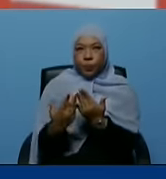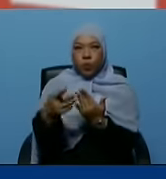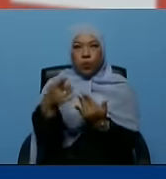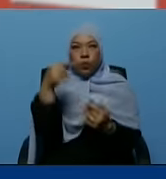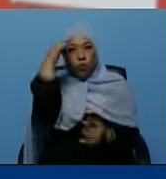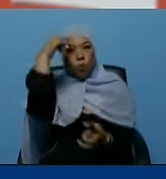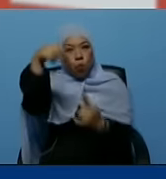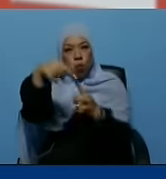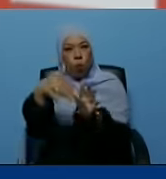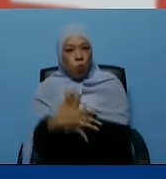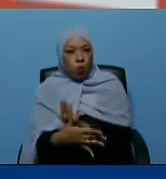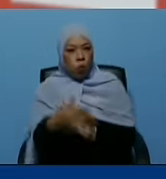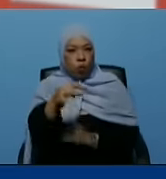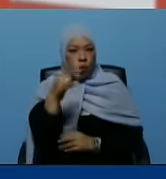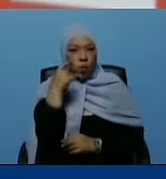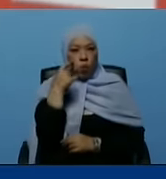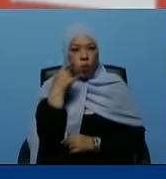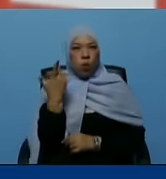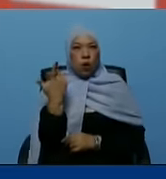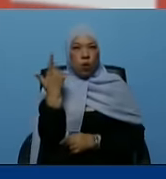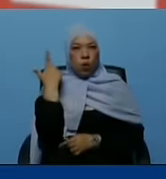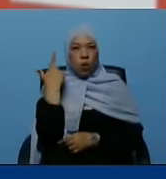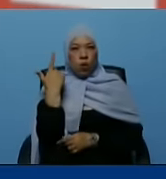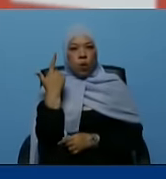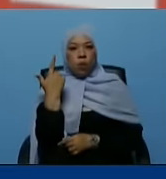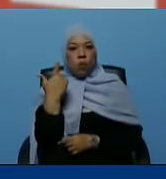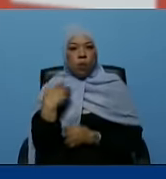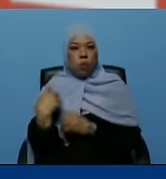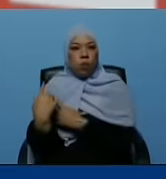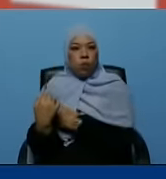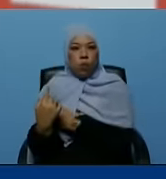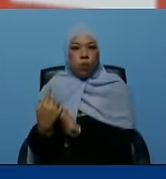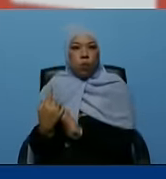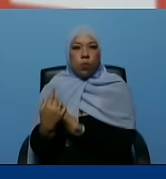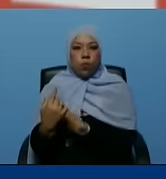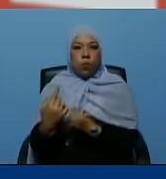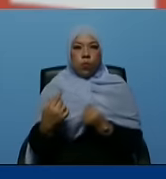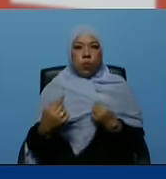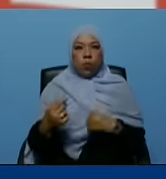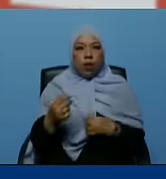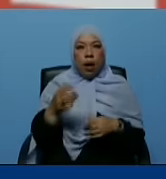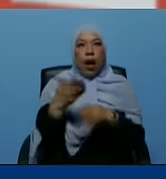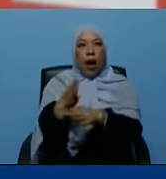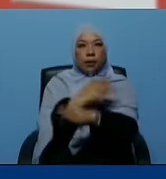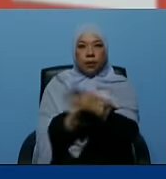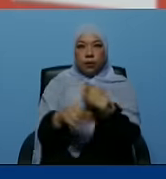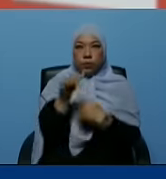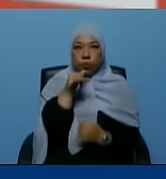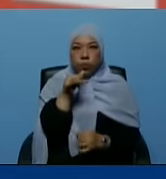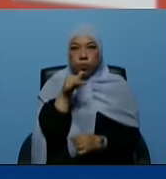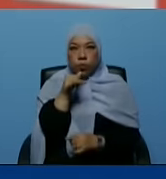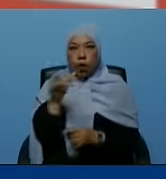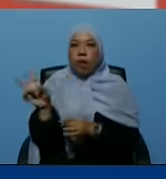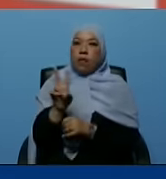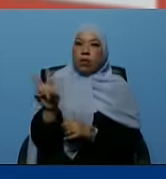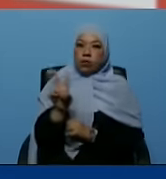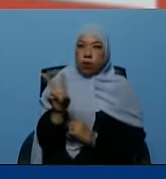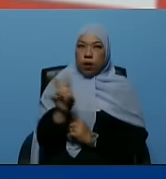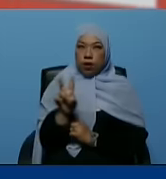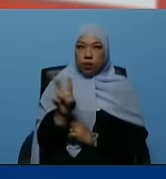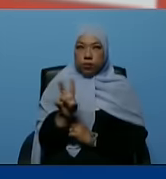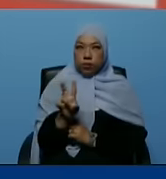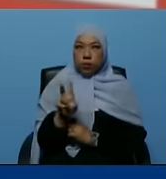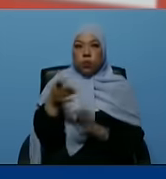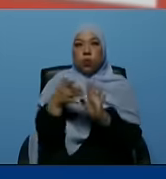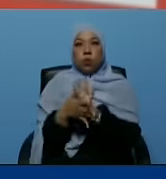ruta que hemos recorrido, muchachos, muchachas, emprendedores, emprendedoras del país.